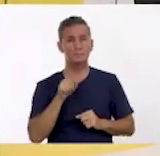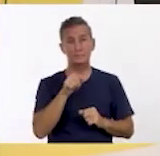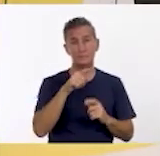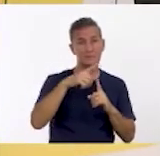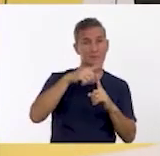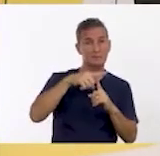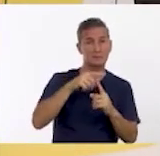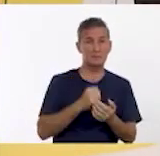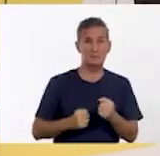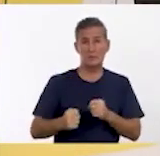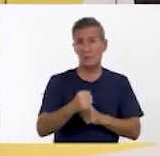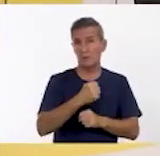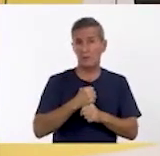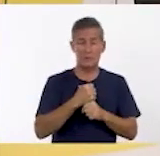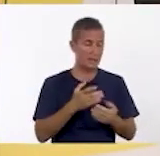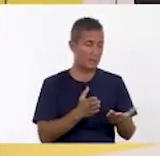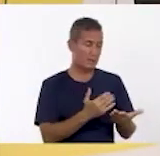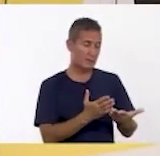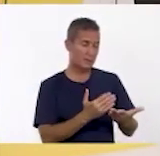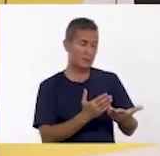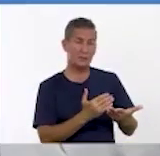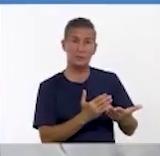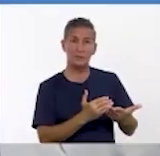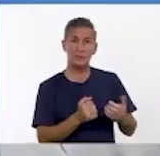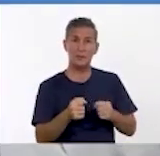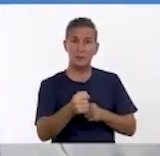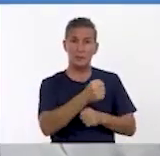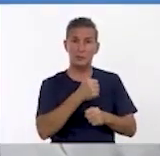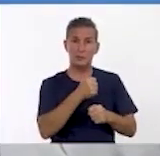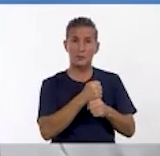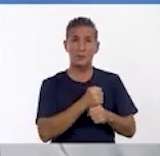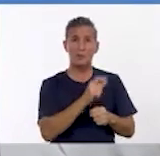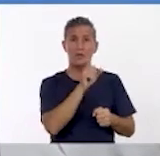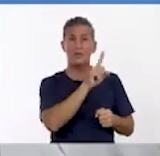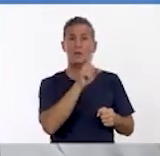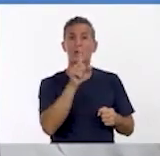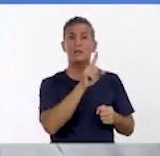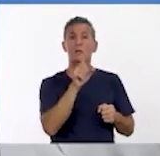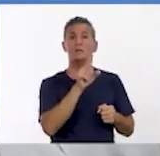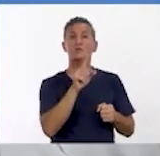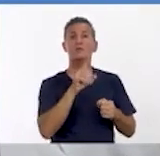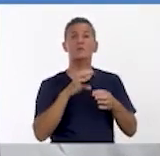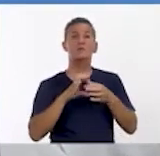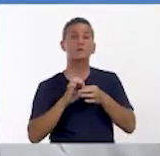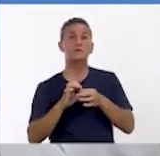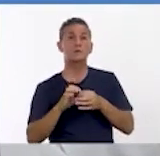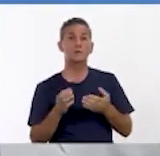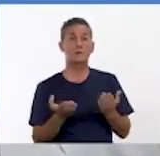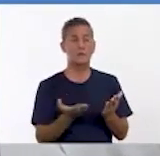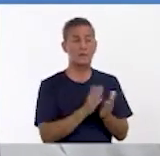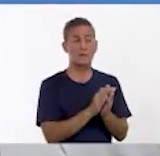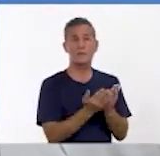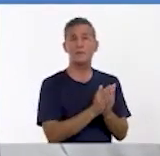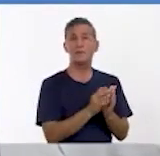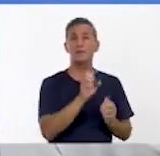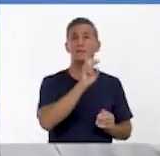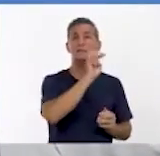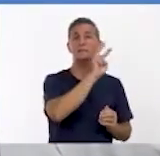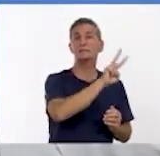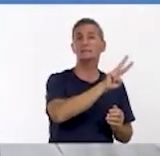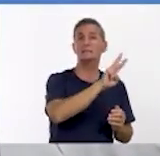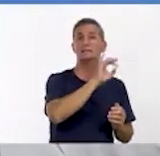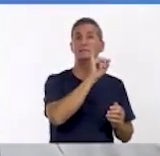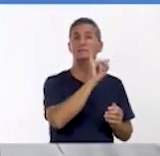estamos utilizando es el de Onceno de Geografía Regional, en su página